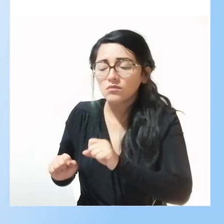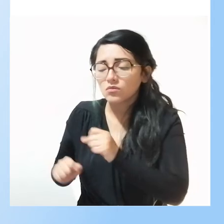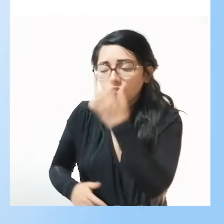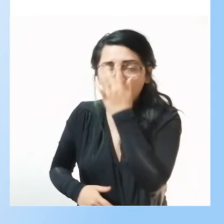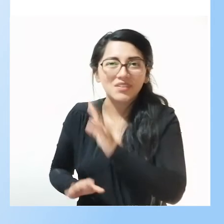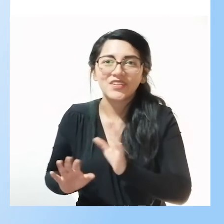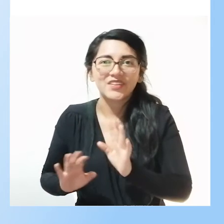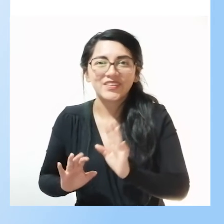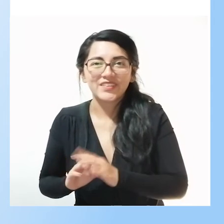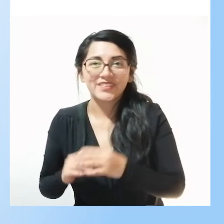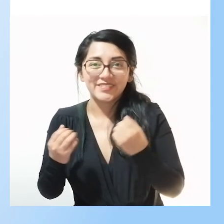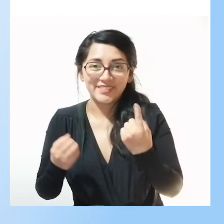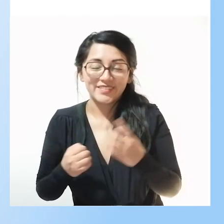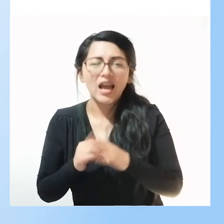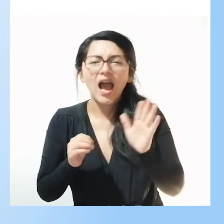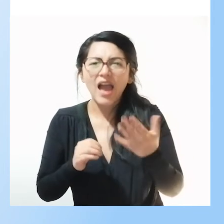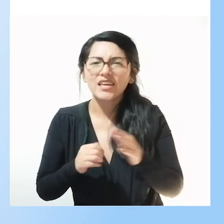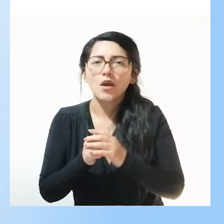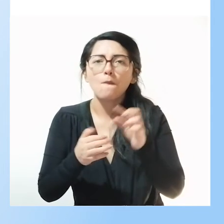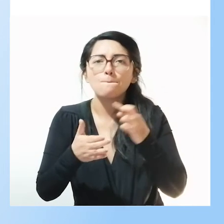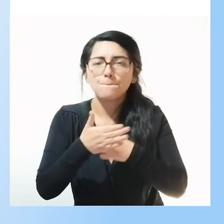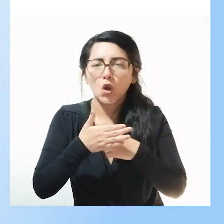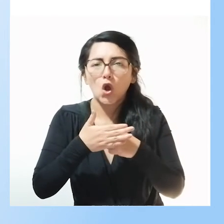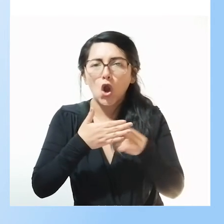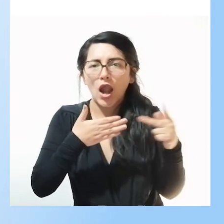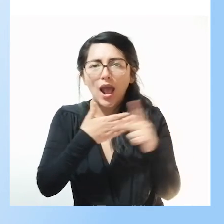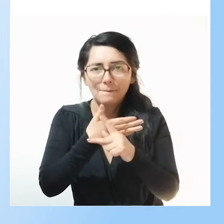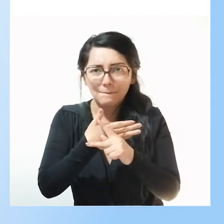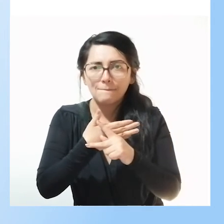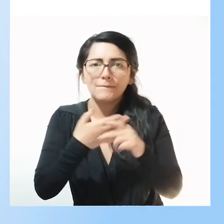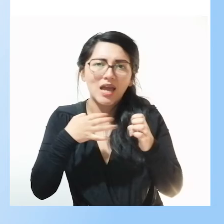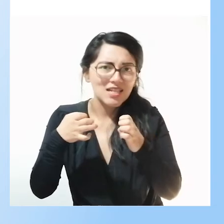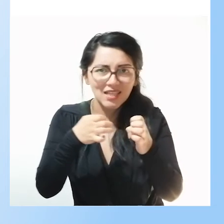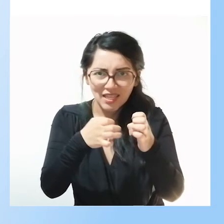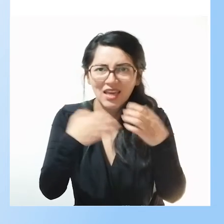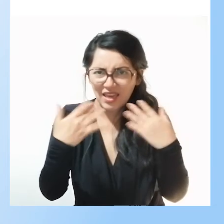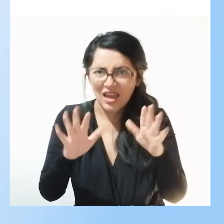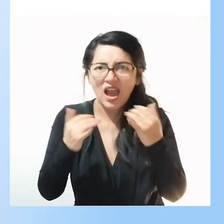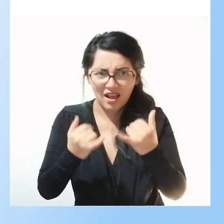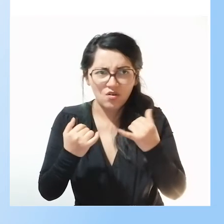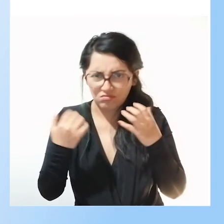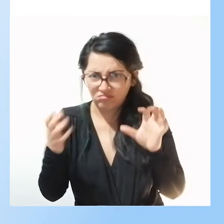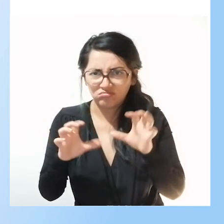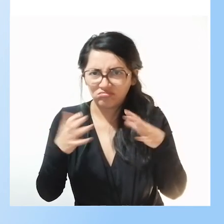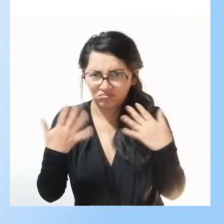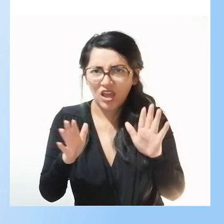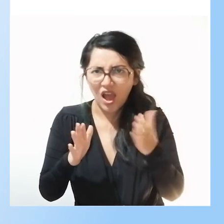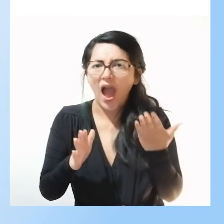muchos programas, muchas estrategias que ya se han desarrollado actualmente